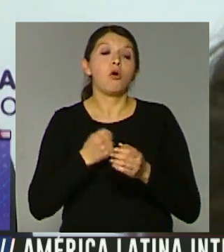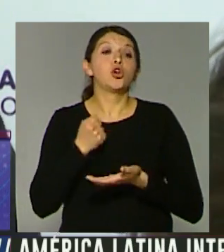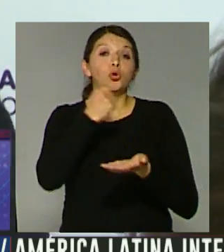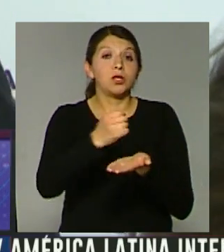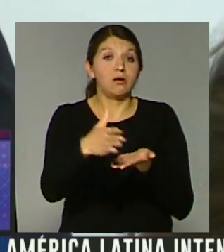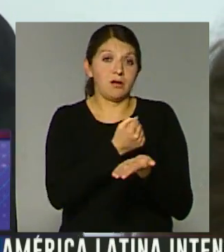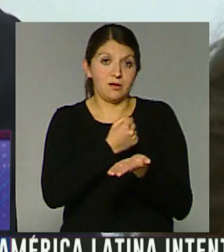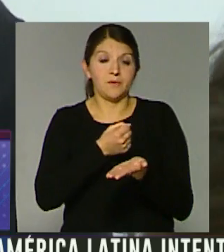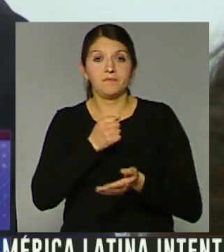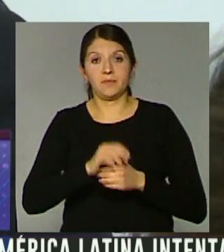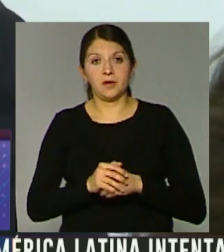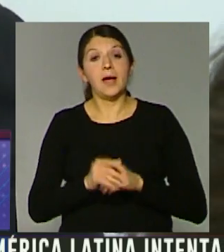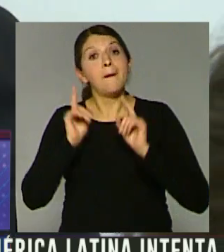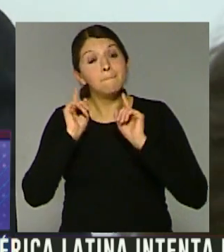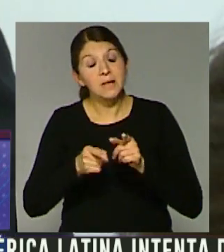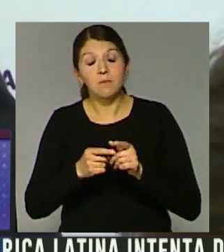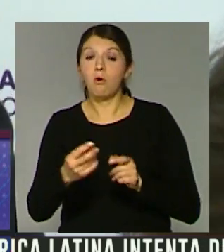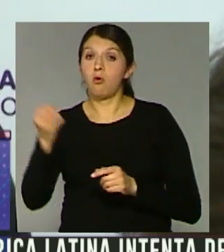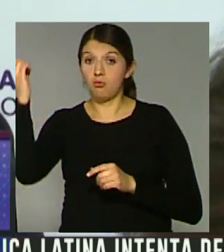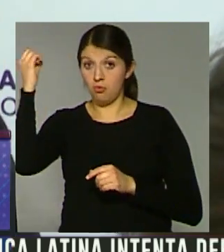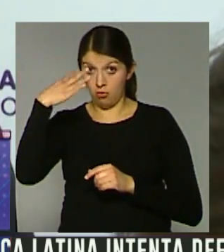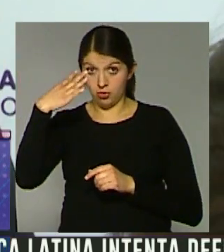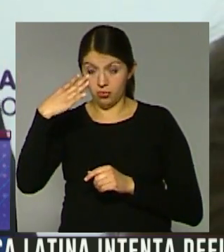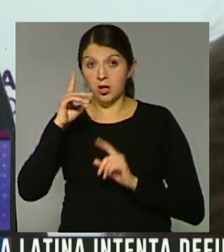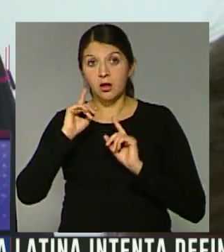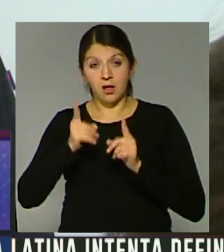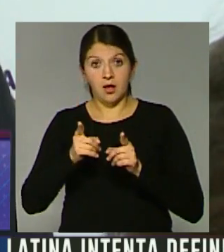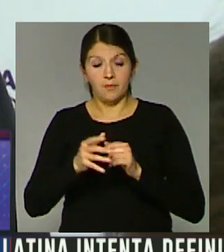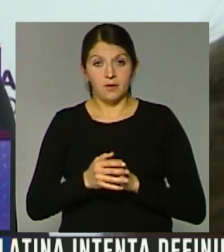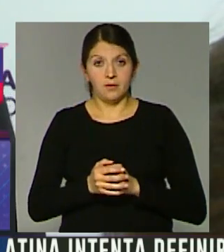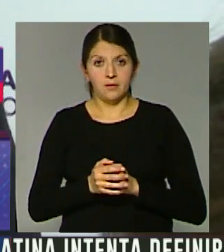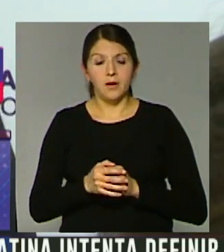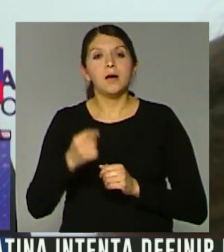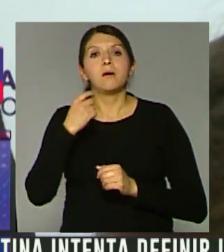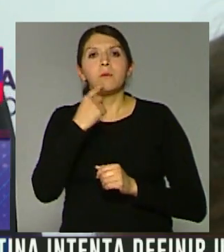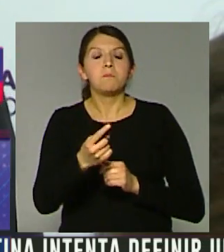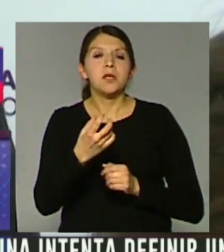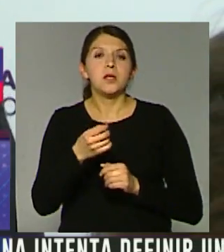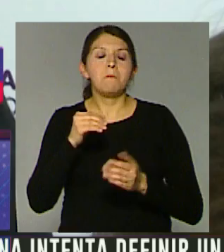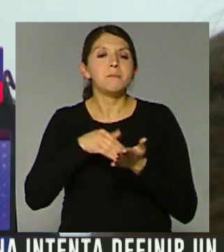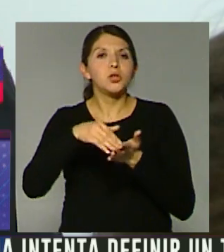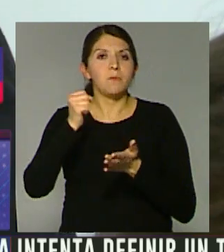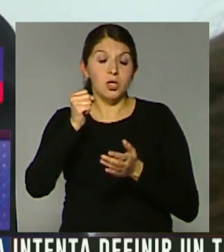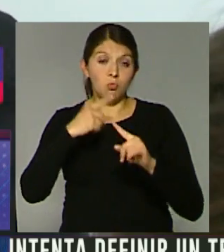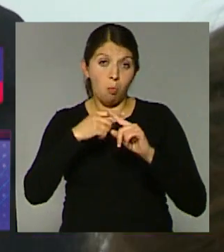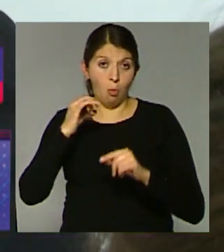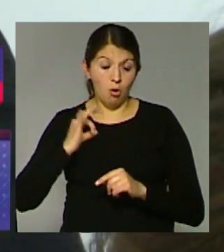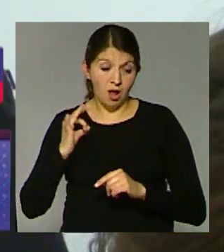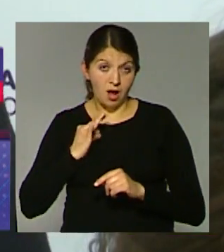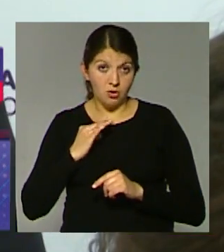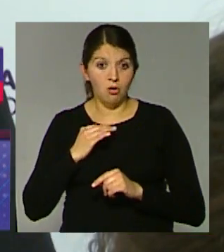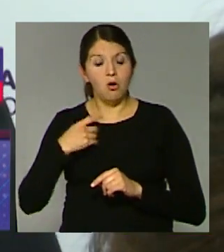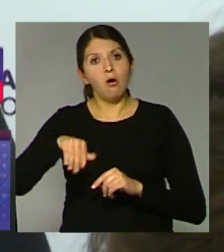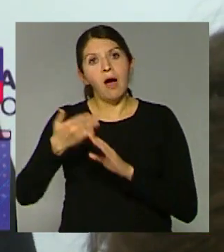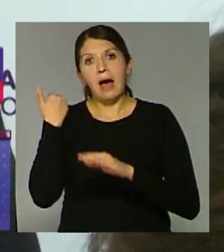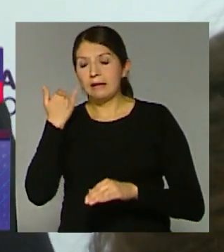la tarifa social eléctrica, que le cuesta a Mendoza más o menos 500 millones de pesos por año y que ha ayudado mucho a sostener ese gran impacto que